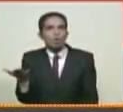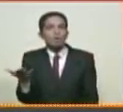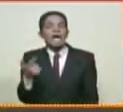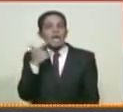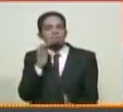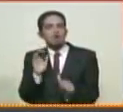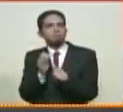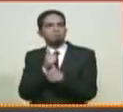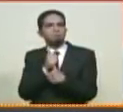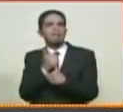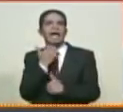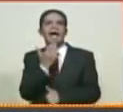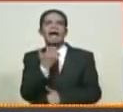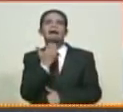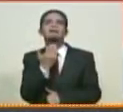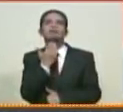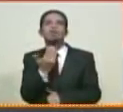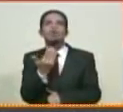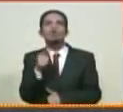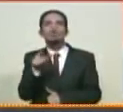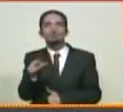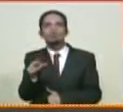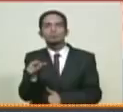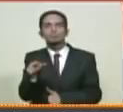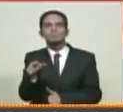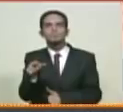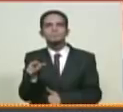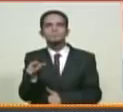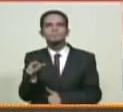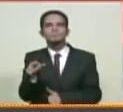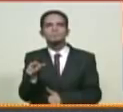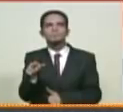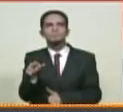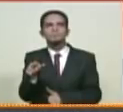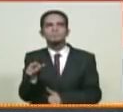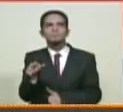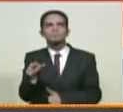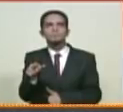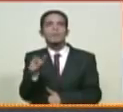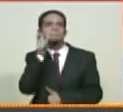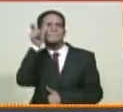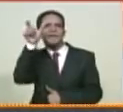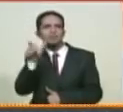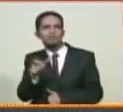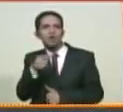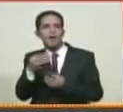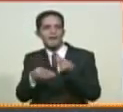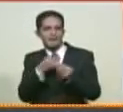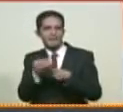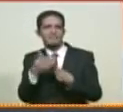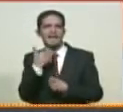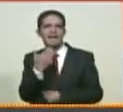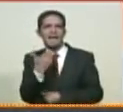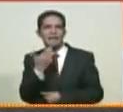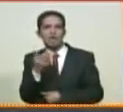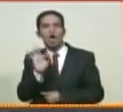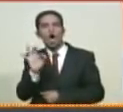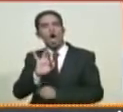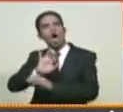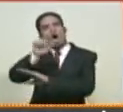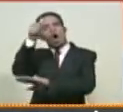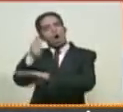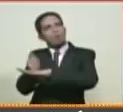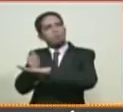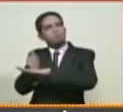a ocurrir un evento donde una persona que haya cometido un delito o que esté imputado por un